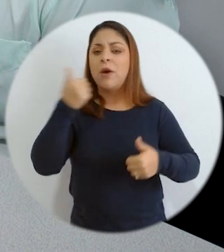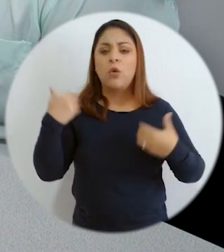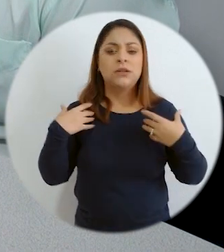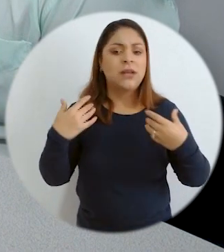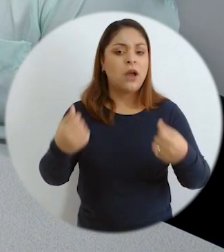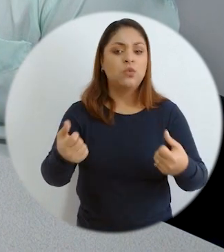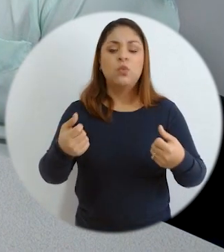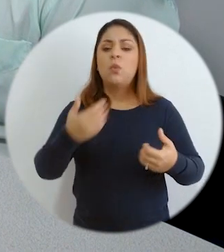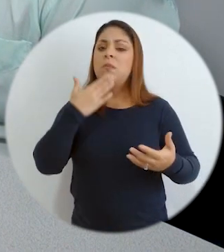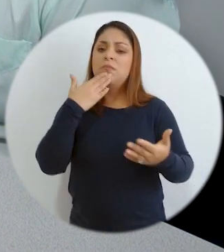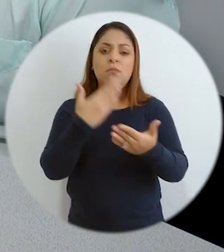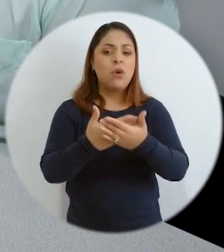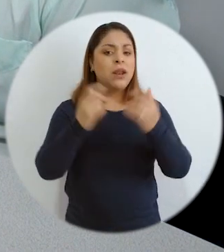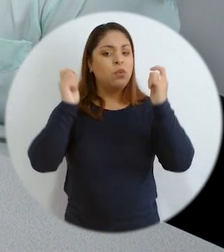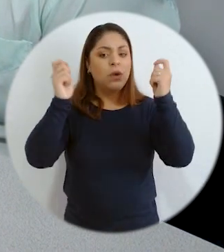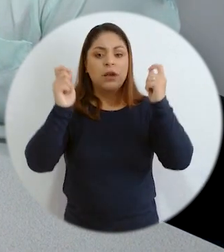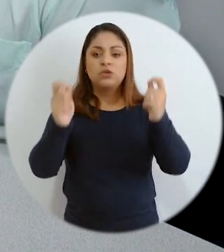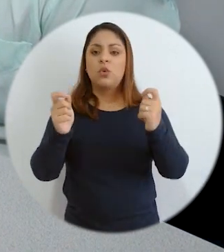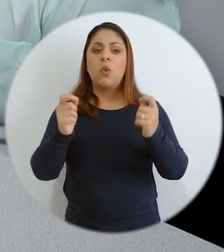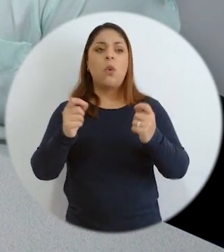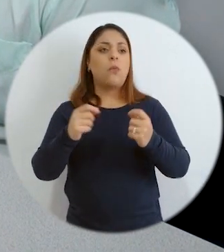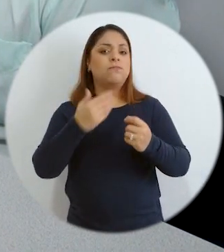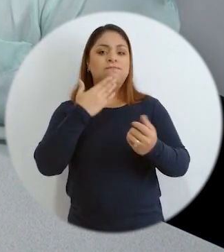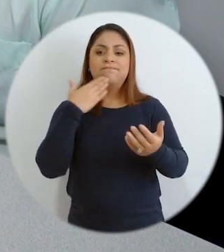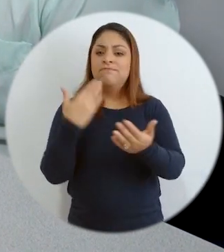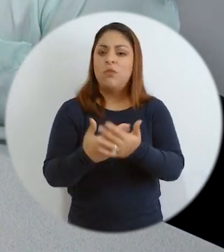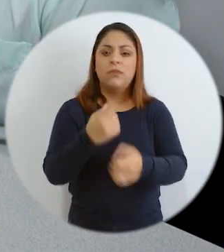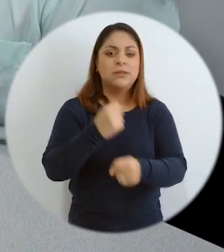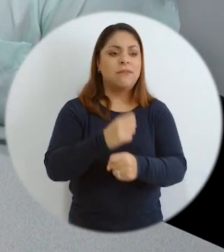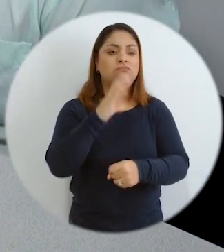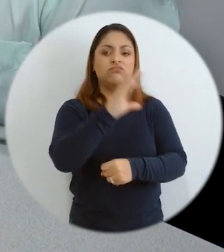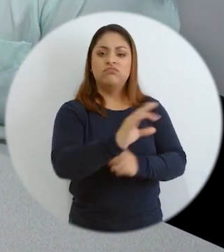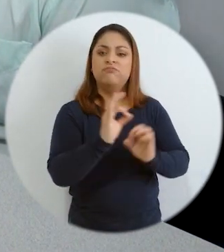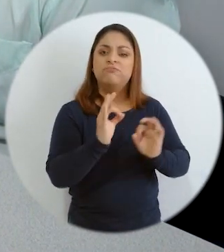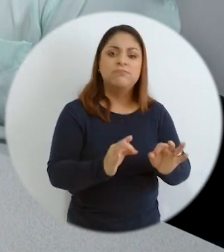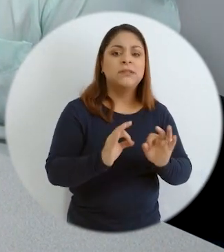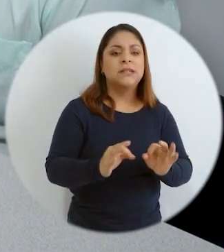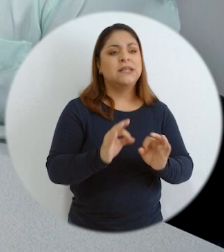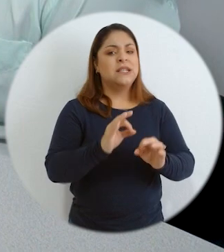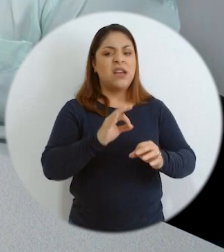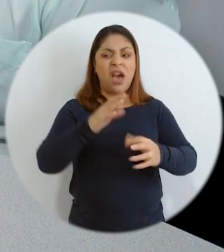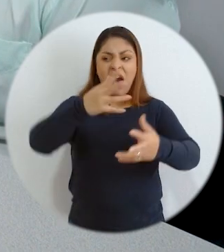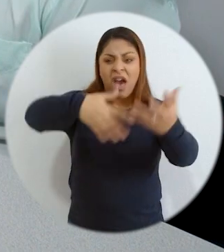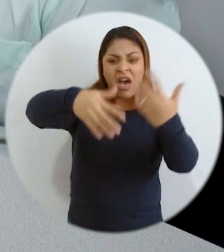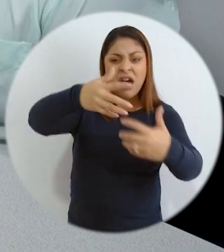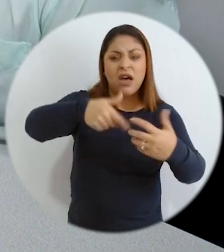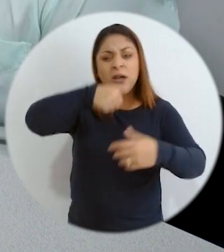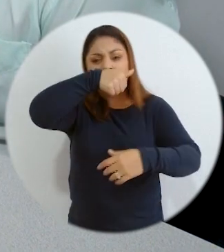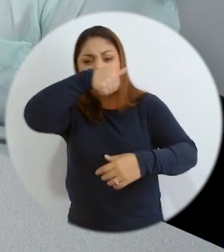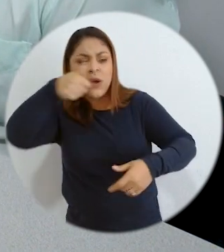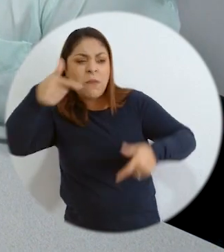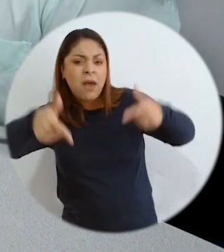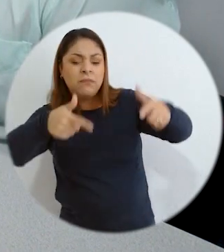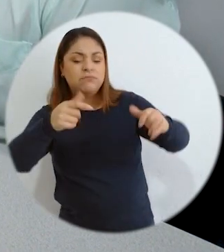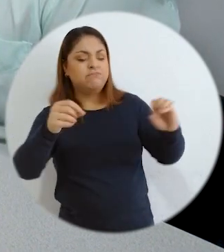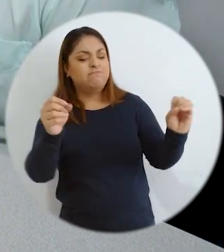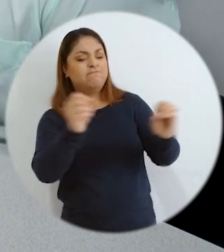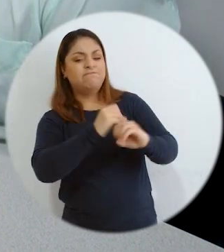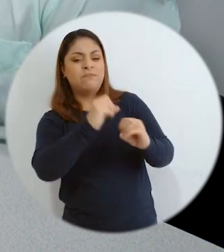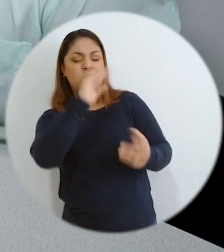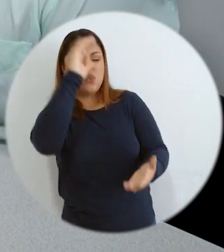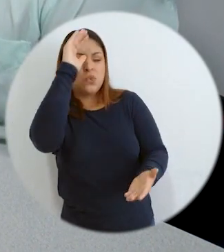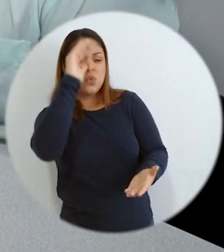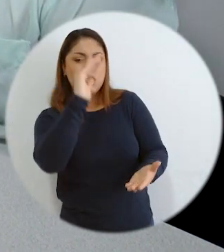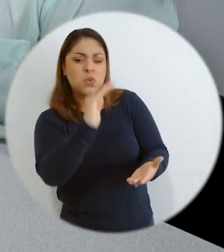salud, tienen ingresos cerca de un 25% superiores, tienen mucho menos problemas de consumo de drogas o de involucramiento en actividades criminales, de manera